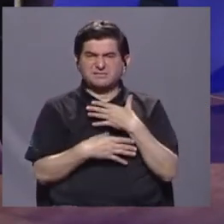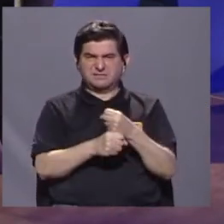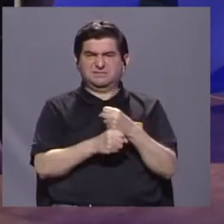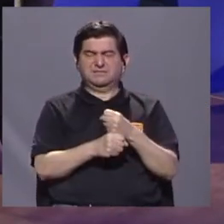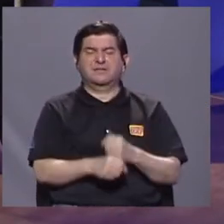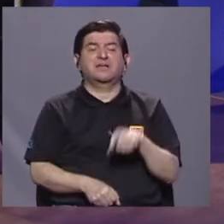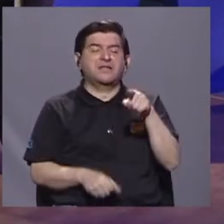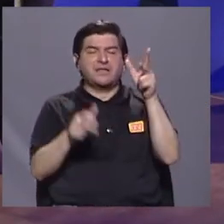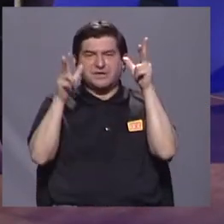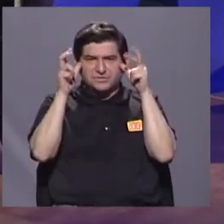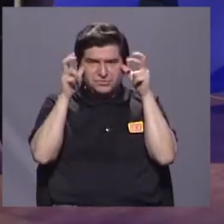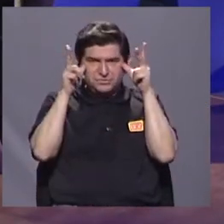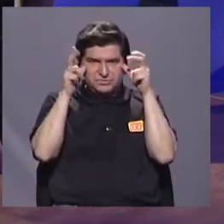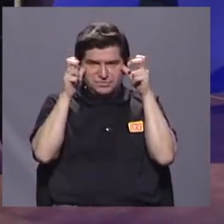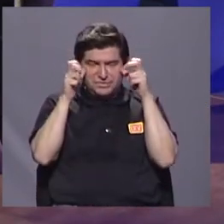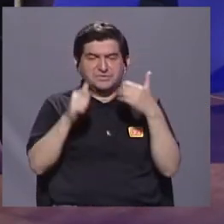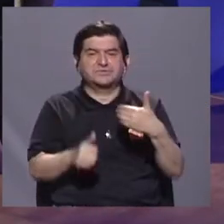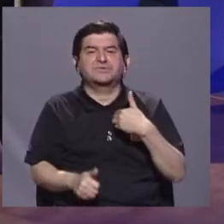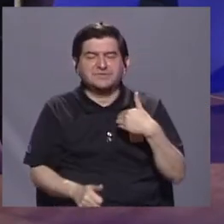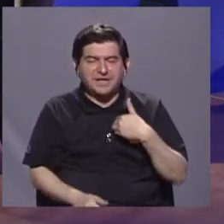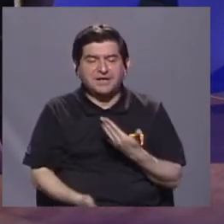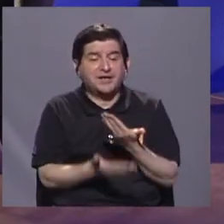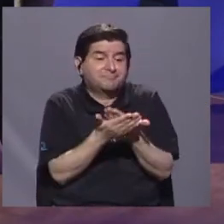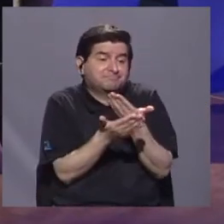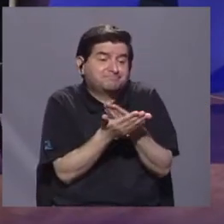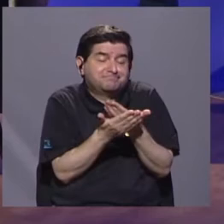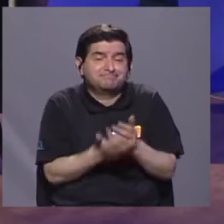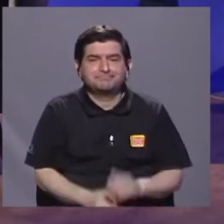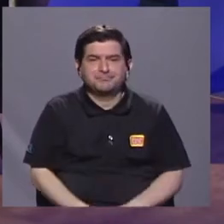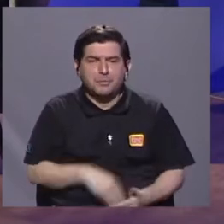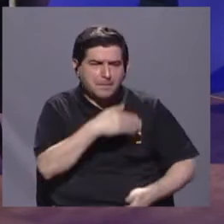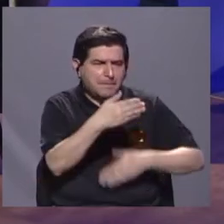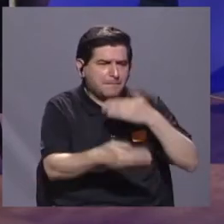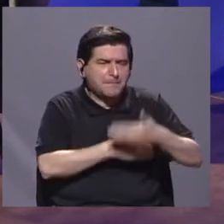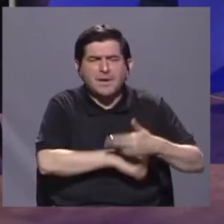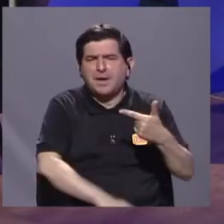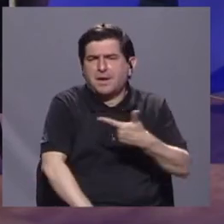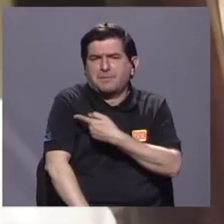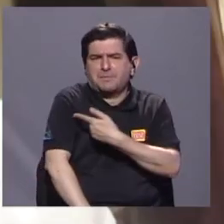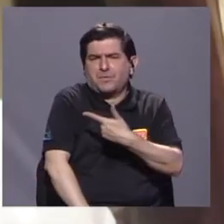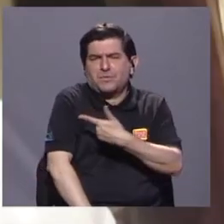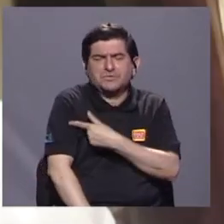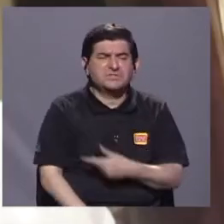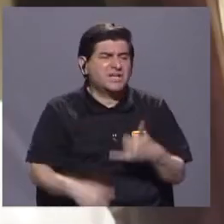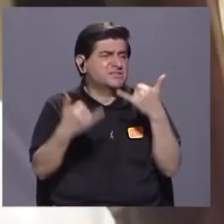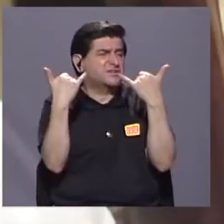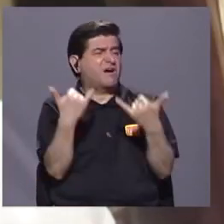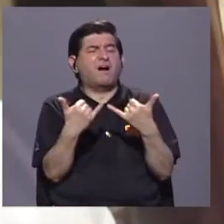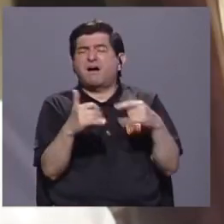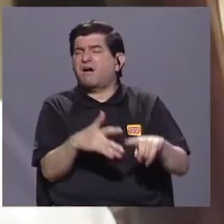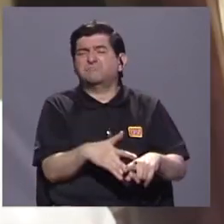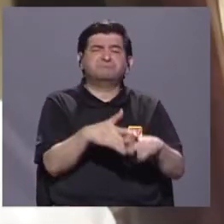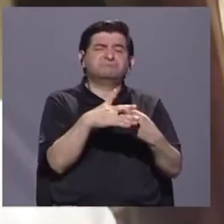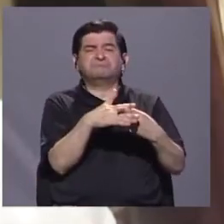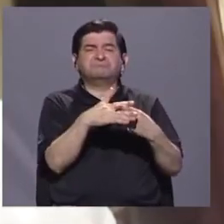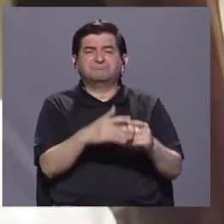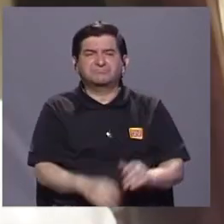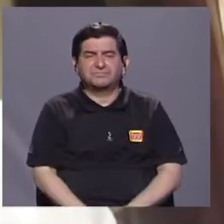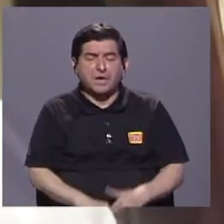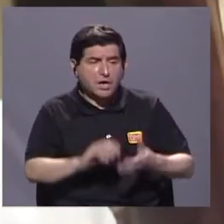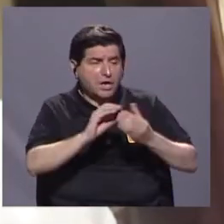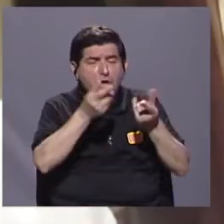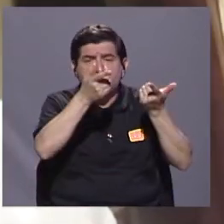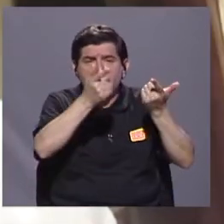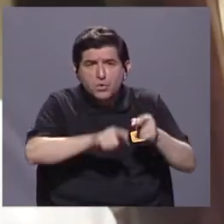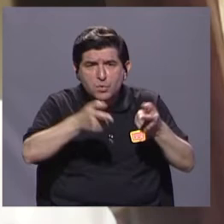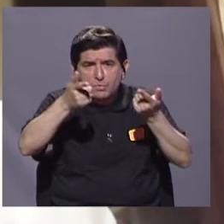una percepción que se tiene que corroborar, sobre que los procesos de vacunación ya estaban encaminados, sobre que la cantidad de